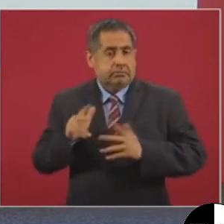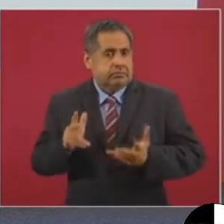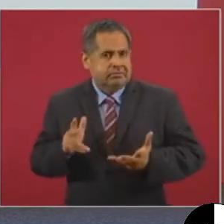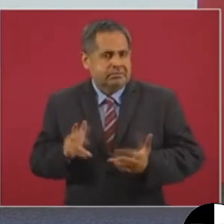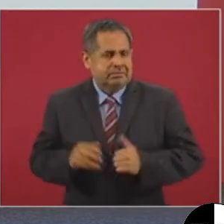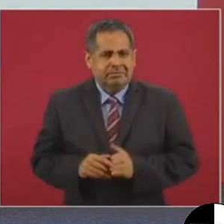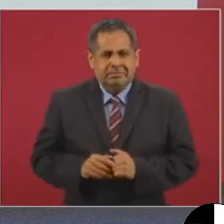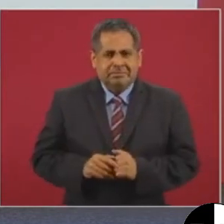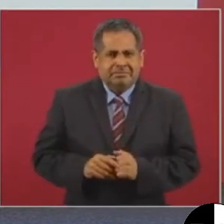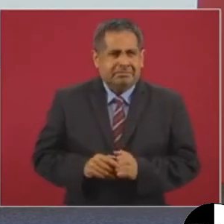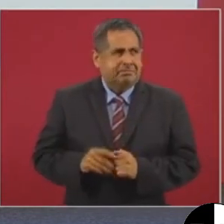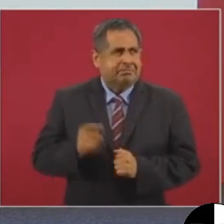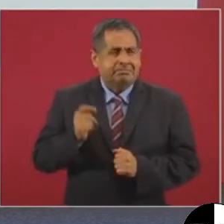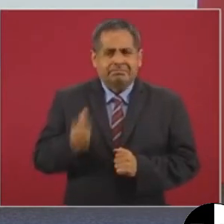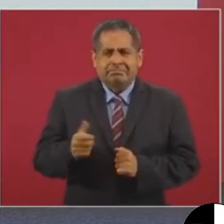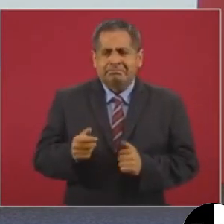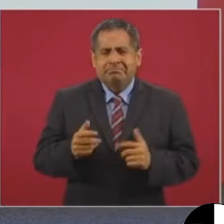Es casi